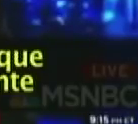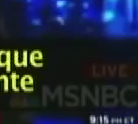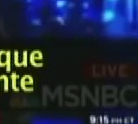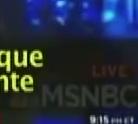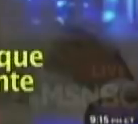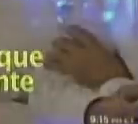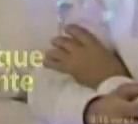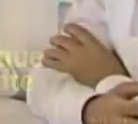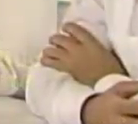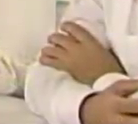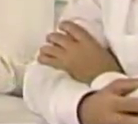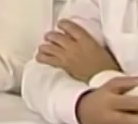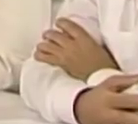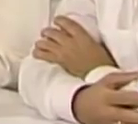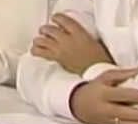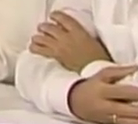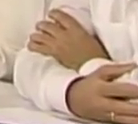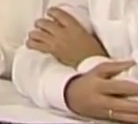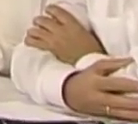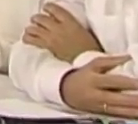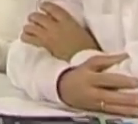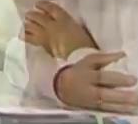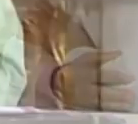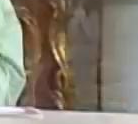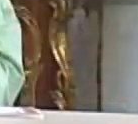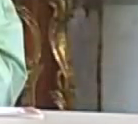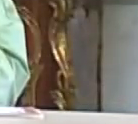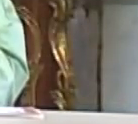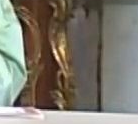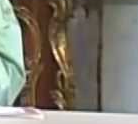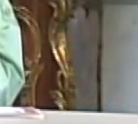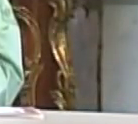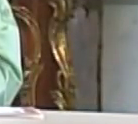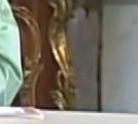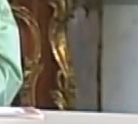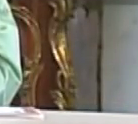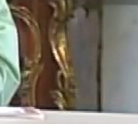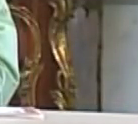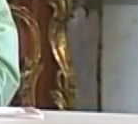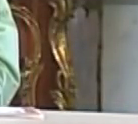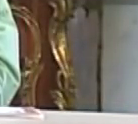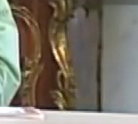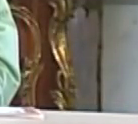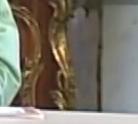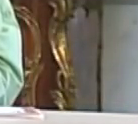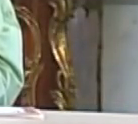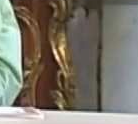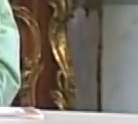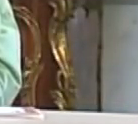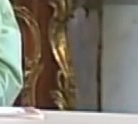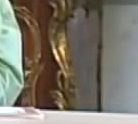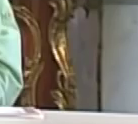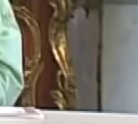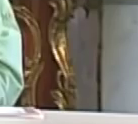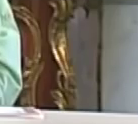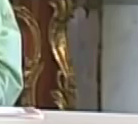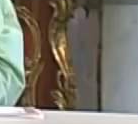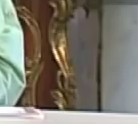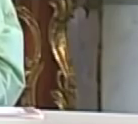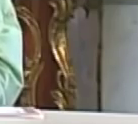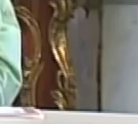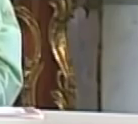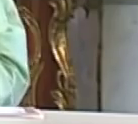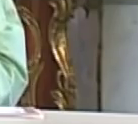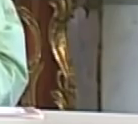y ahí está se va revelando la verdad porque ponen un títere que se autoproclama